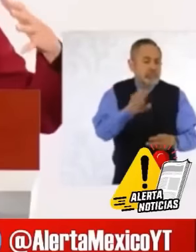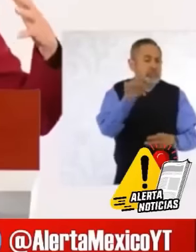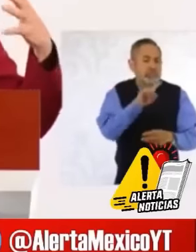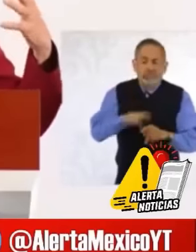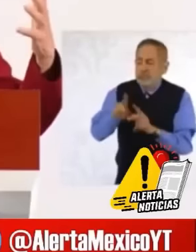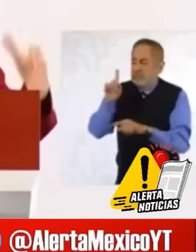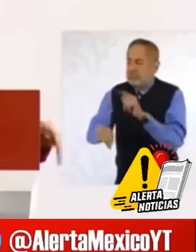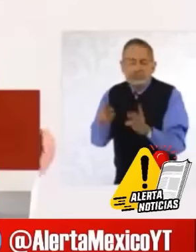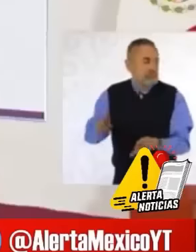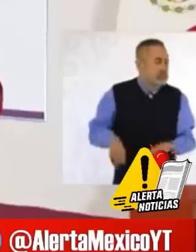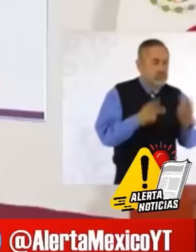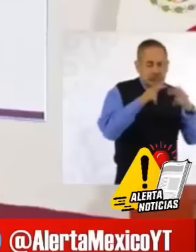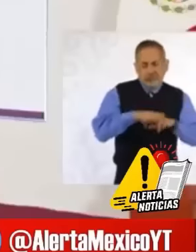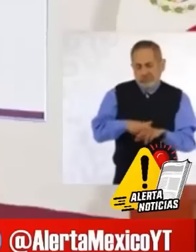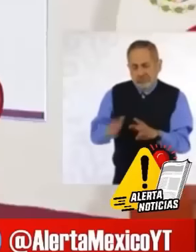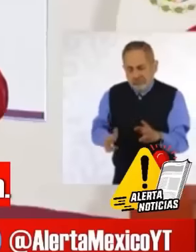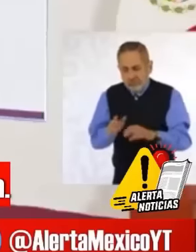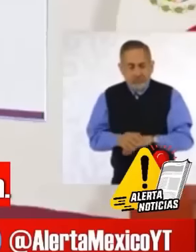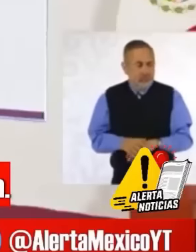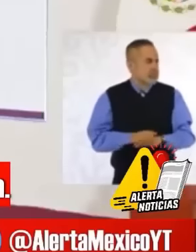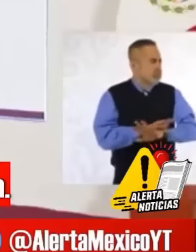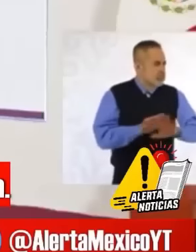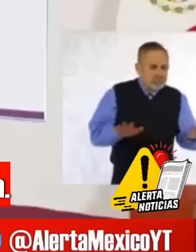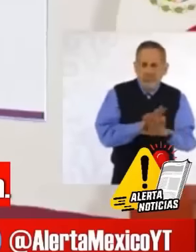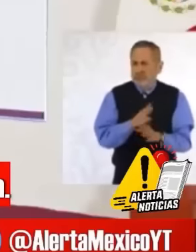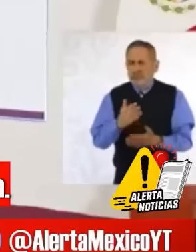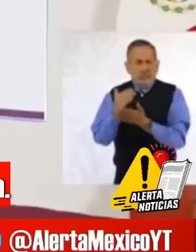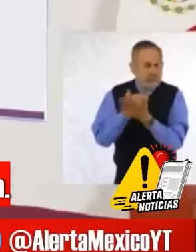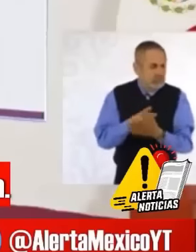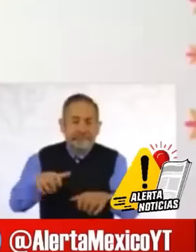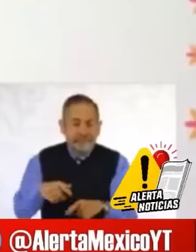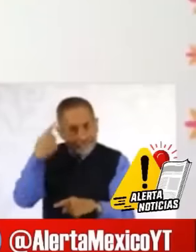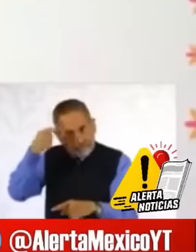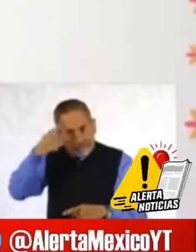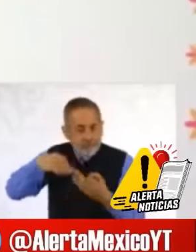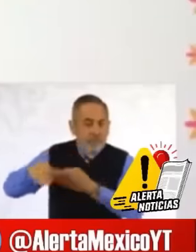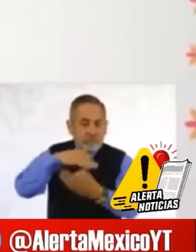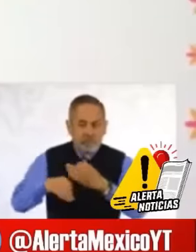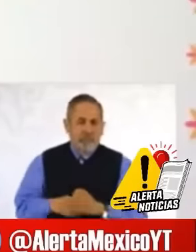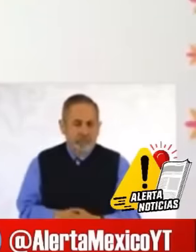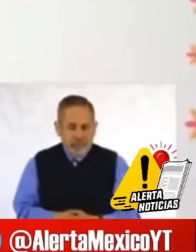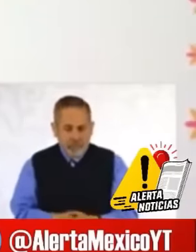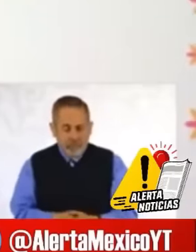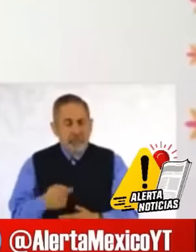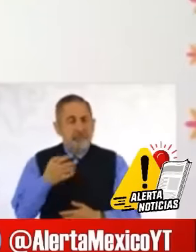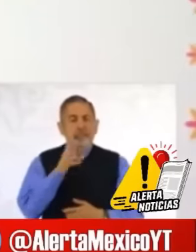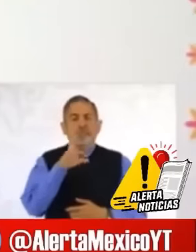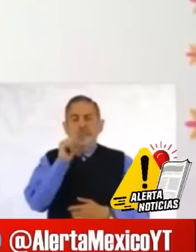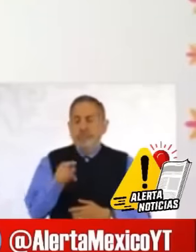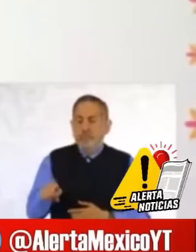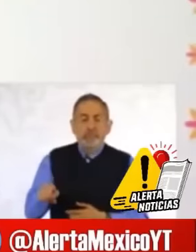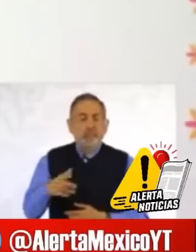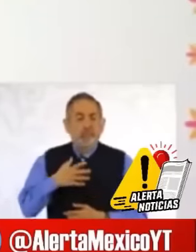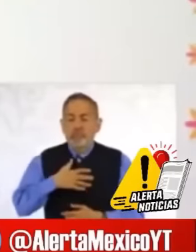estos vendepatrias le hicieron al recurso más valioso de la población mexicana. Ya no es el organismo productivo